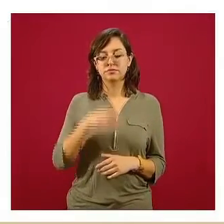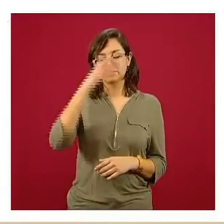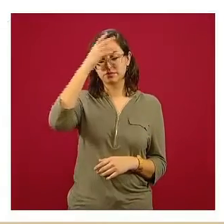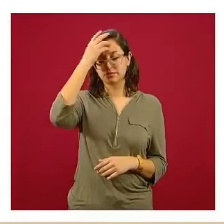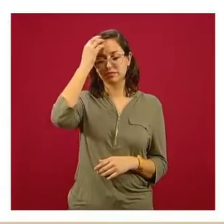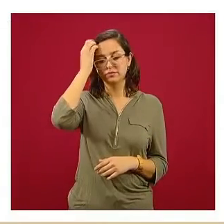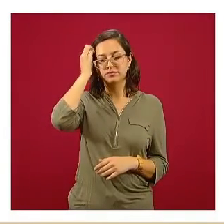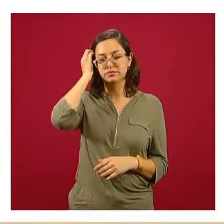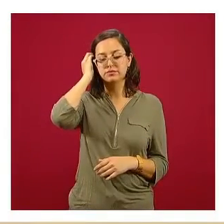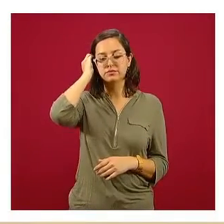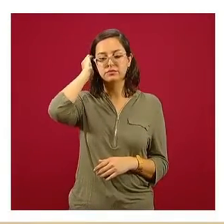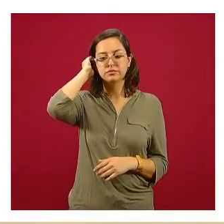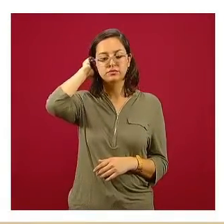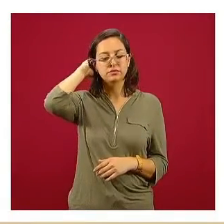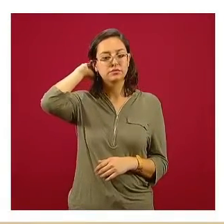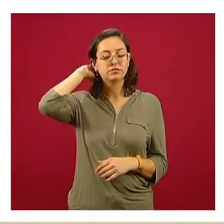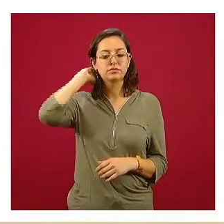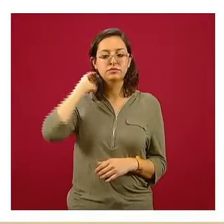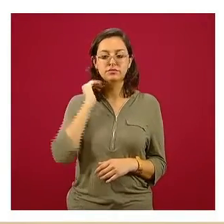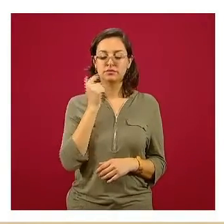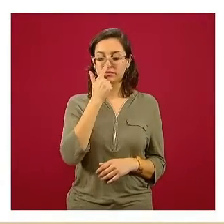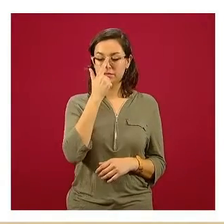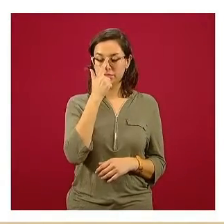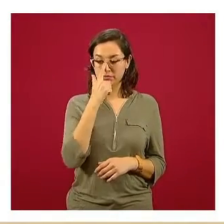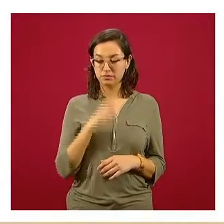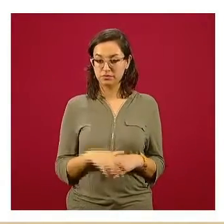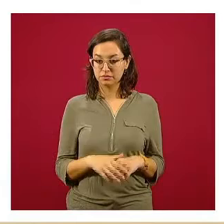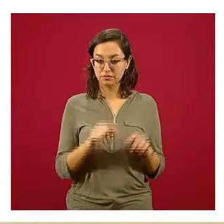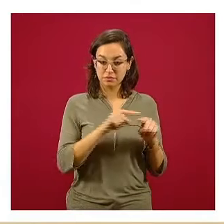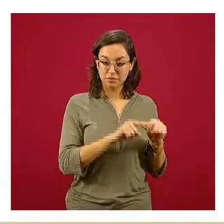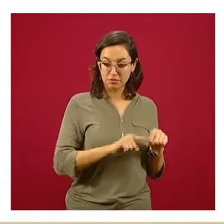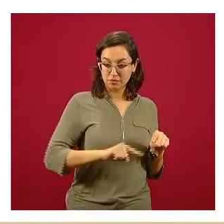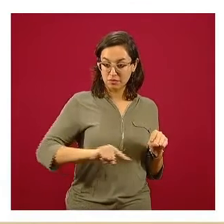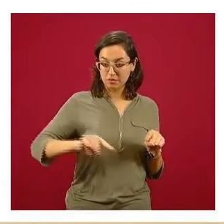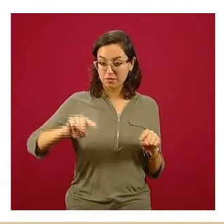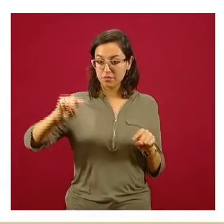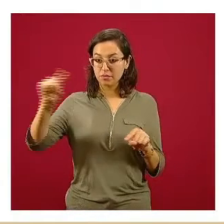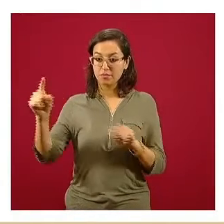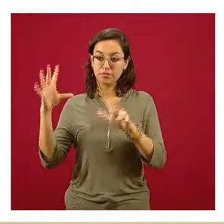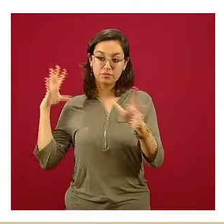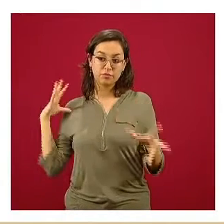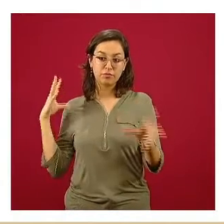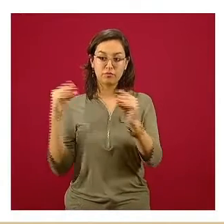Tenemos finalmente nuestra curva epidémica acumulada, que acumula ya